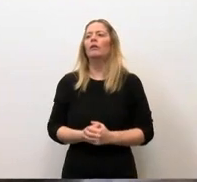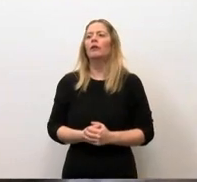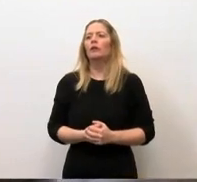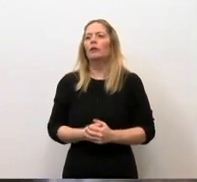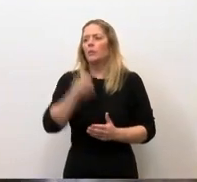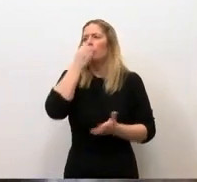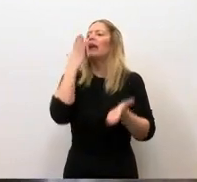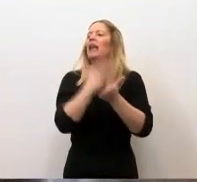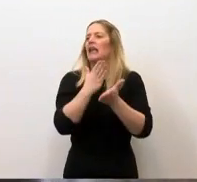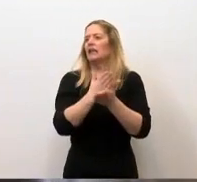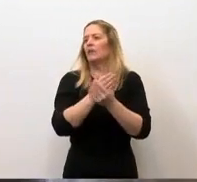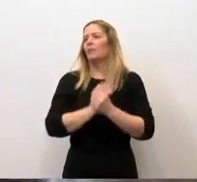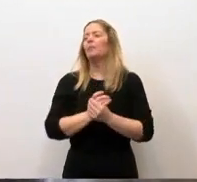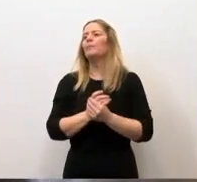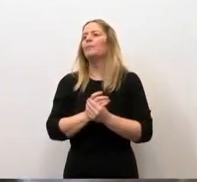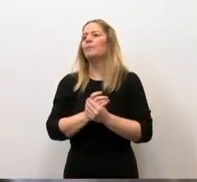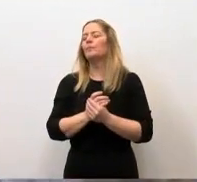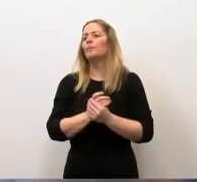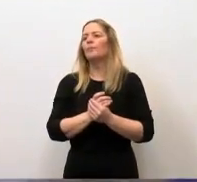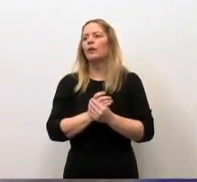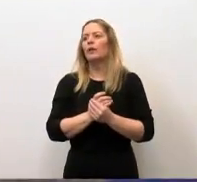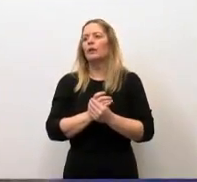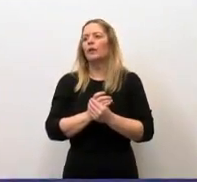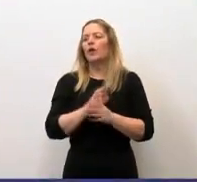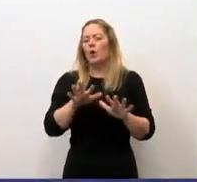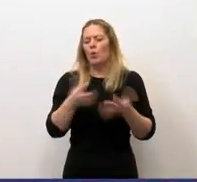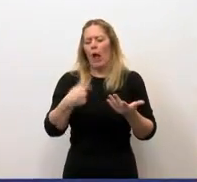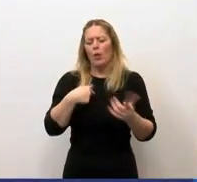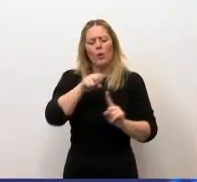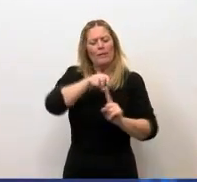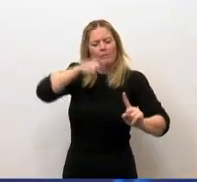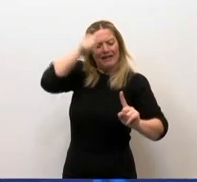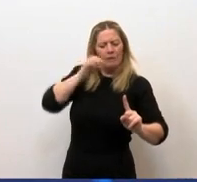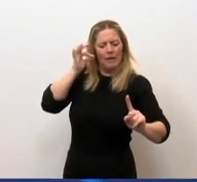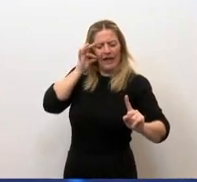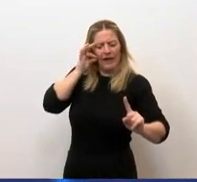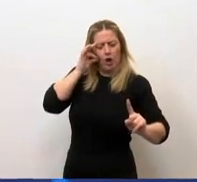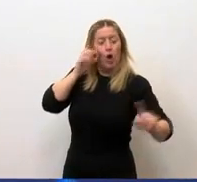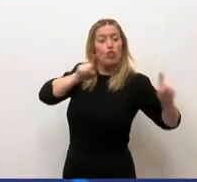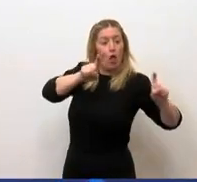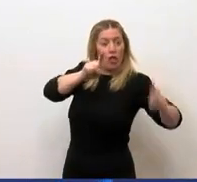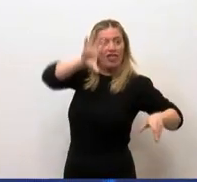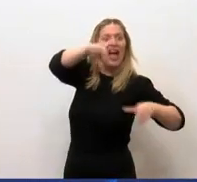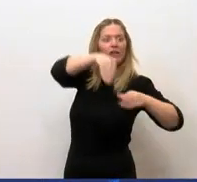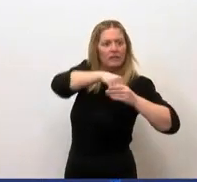Clase. ¿Qué pasa cuando yo intento poner la perspectiva de género en la docencia? Y aquí